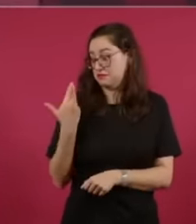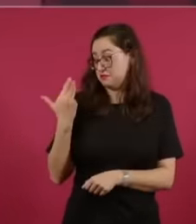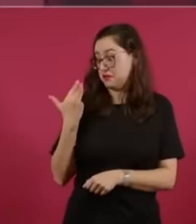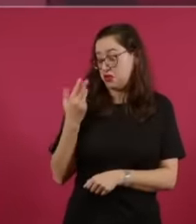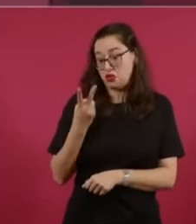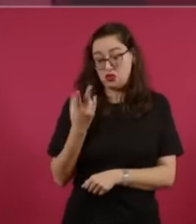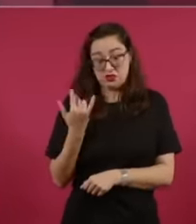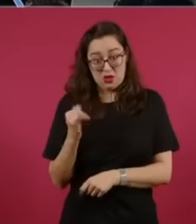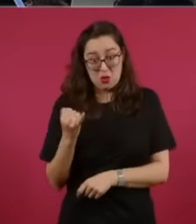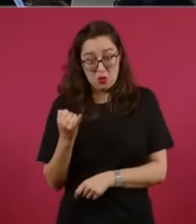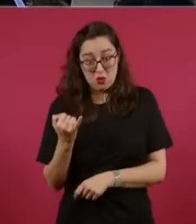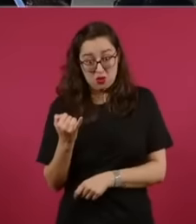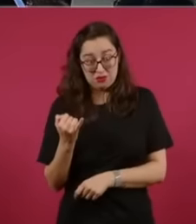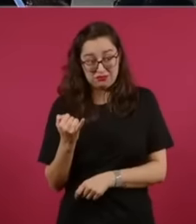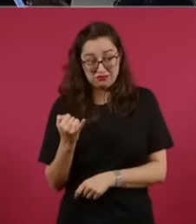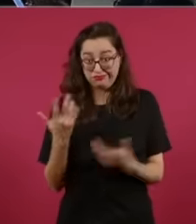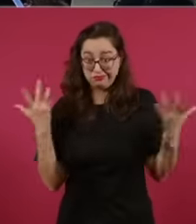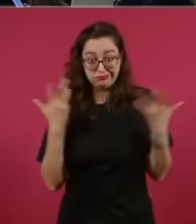en términos políticos,